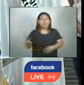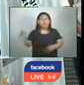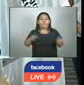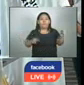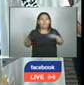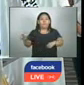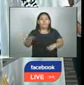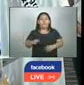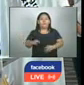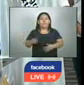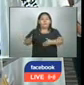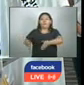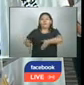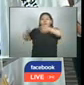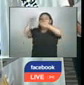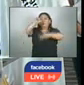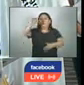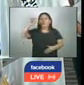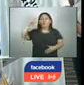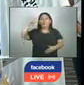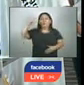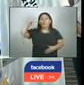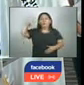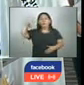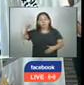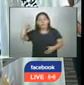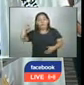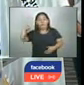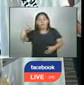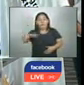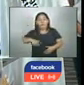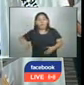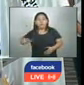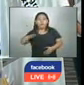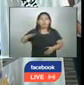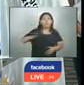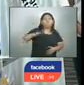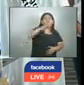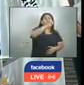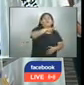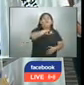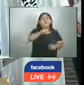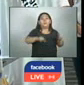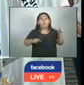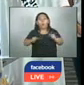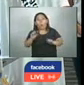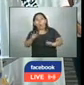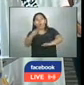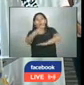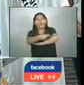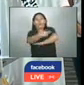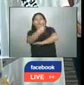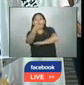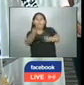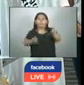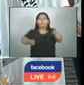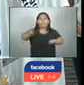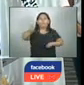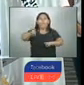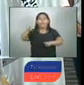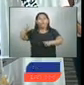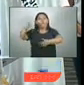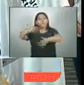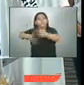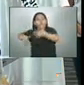presidente de CEPA, no solamente es el aeropuerto, tenemos fronteras terrestres, tenemos fronteras marítimas,